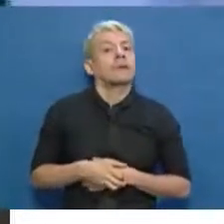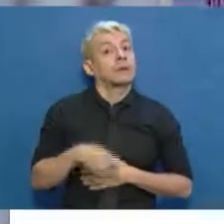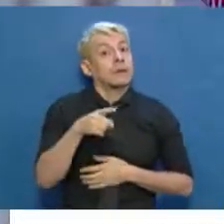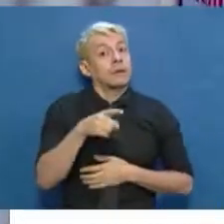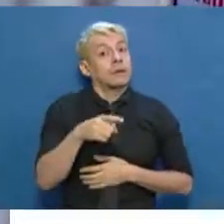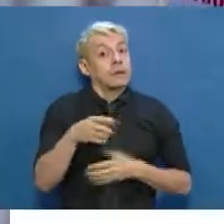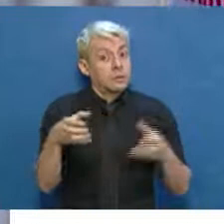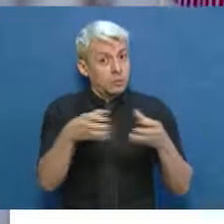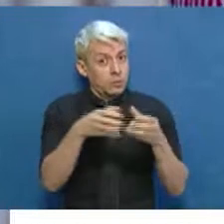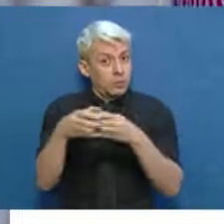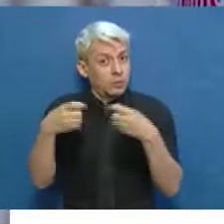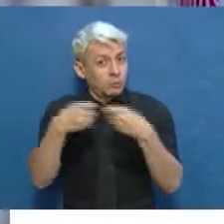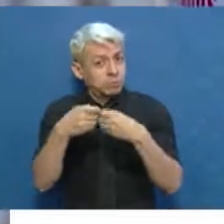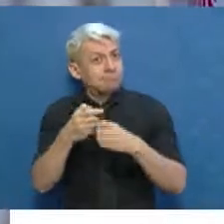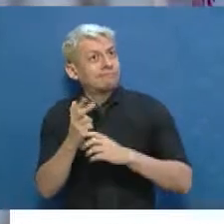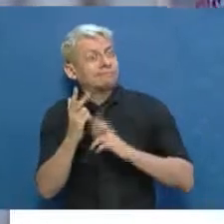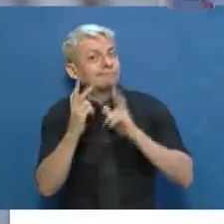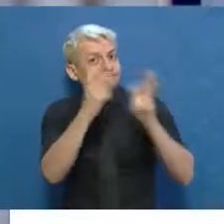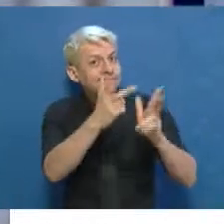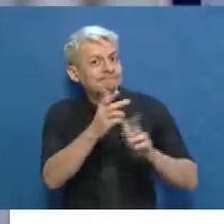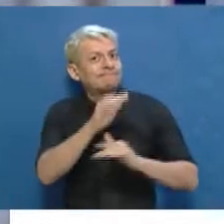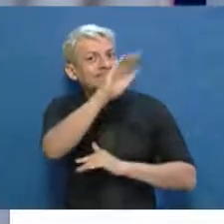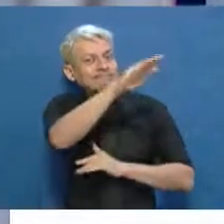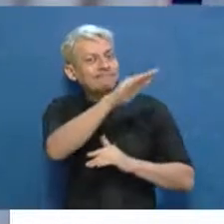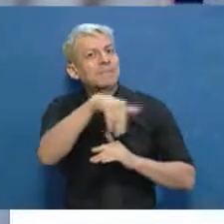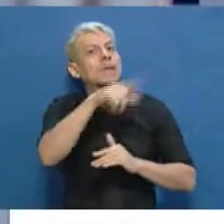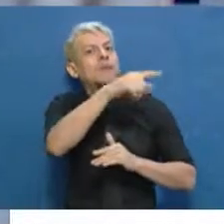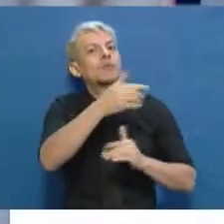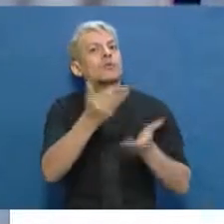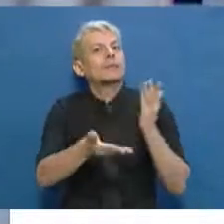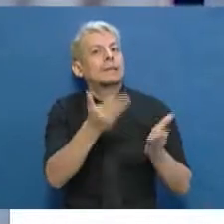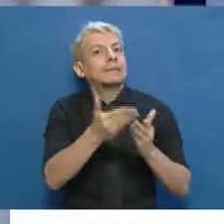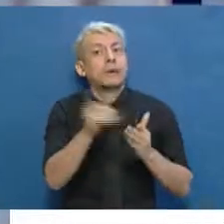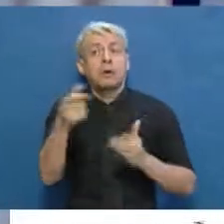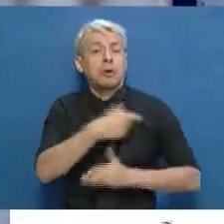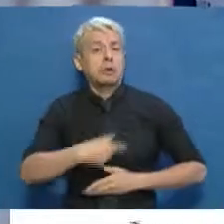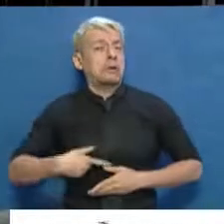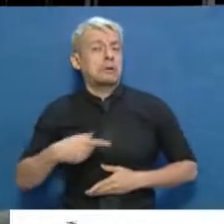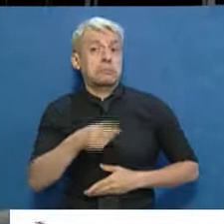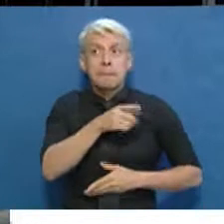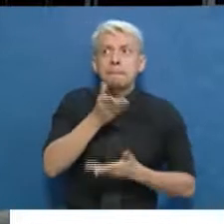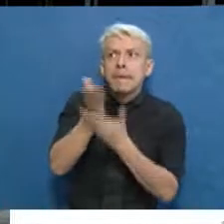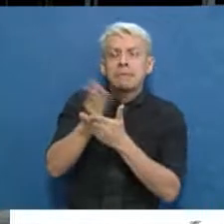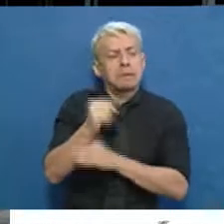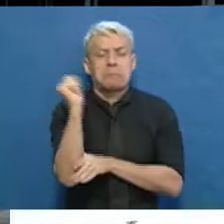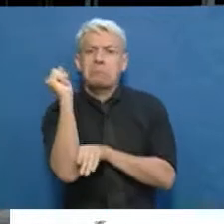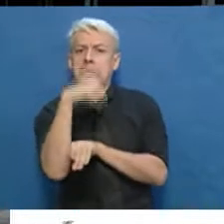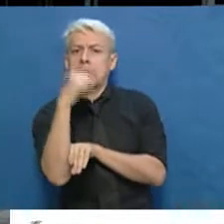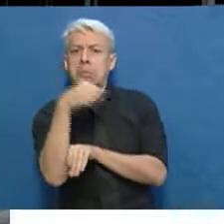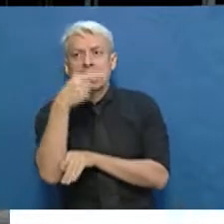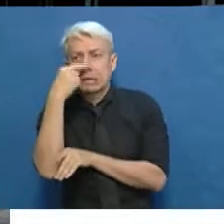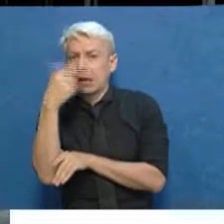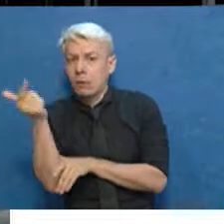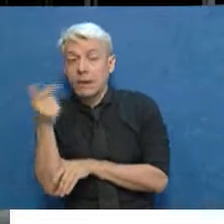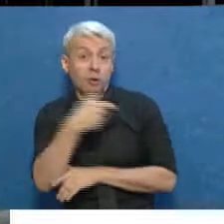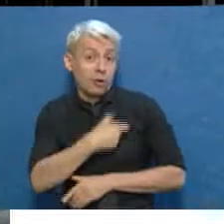a hacer el reclamo para que el gobierno habilite, porque el gobierno no estaba interesado en convocar a paritaria. No había un interés por parte del